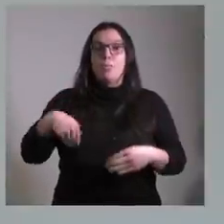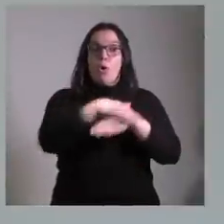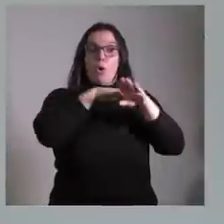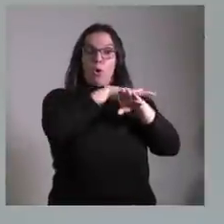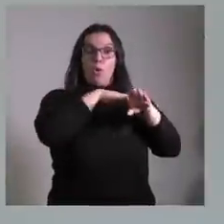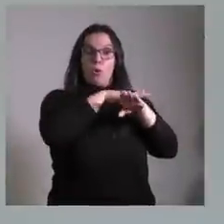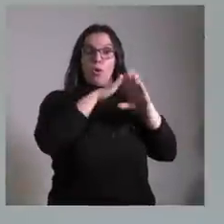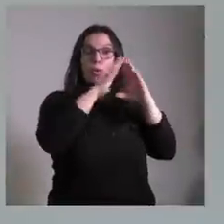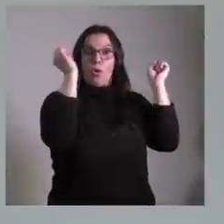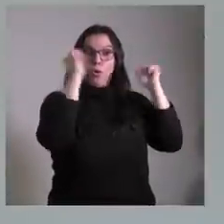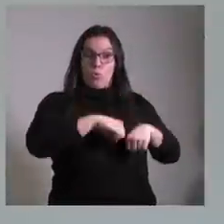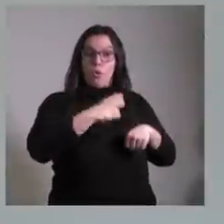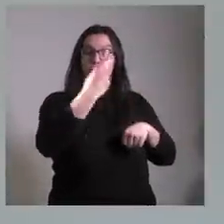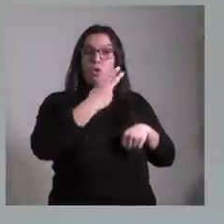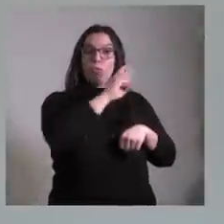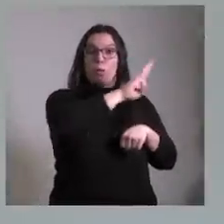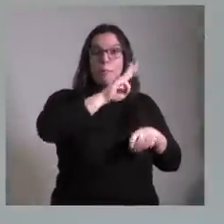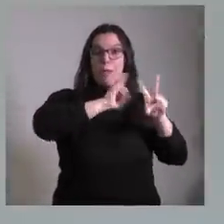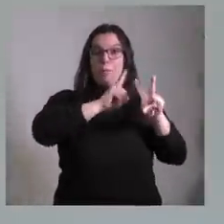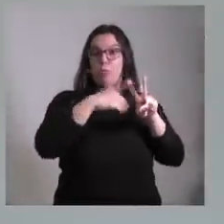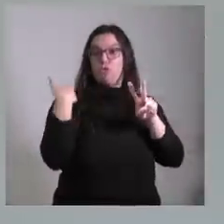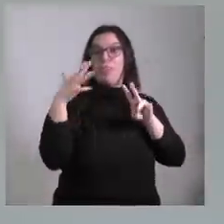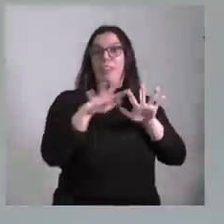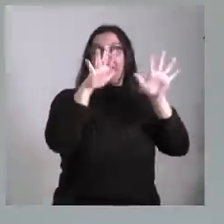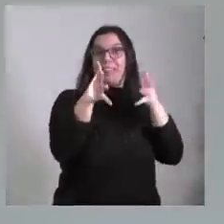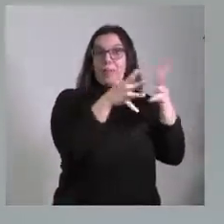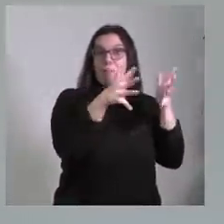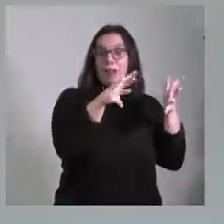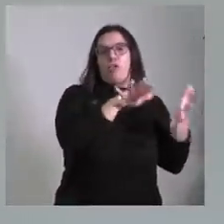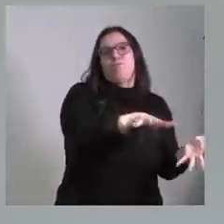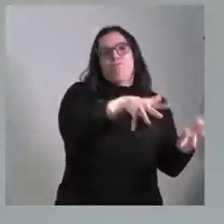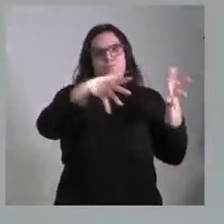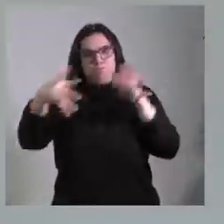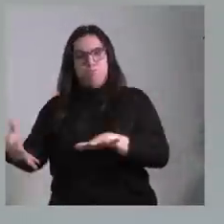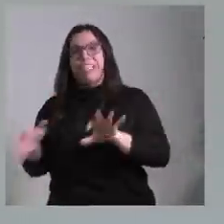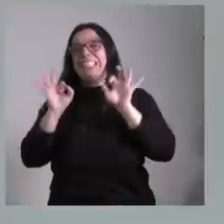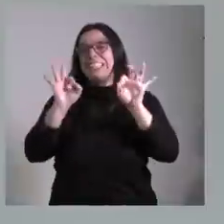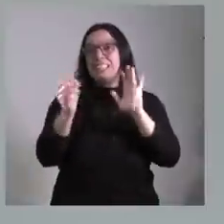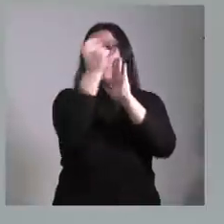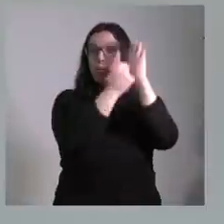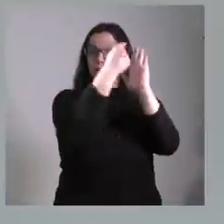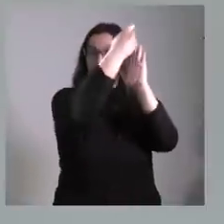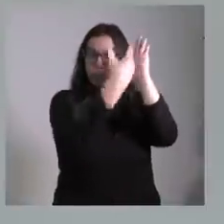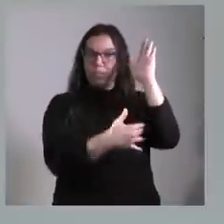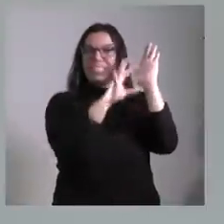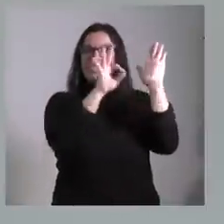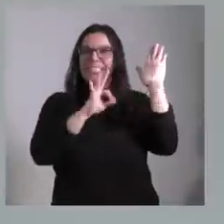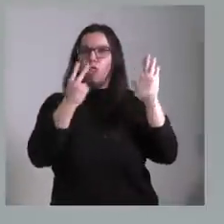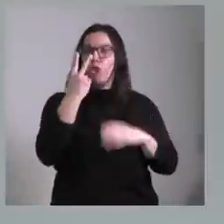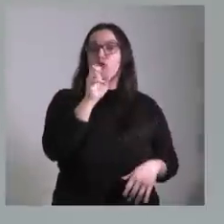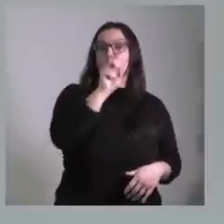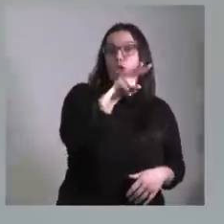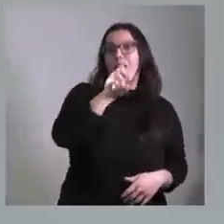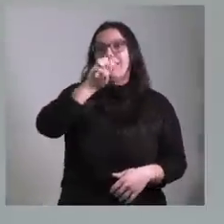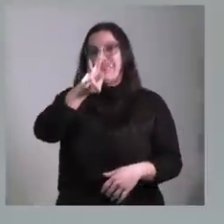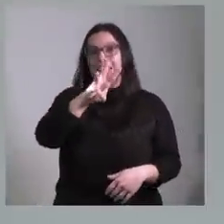entre el partido popular y vox suscrito el pasado 10 de marzo y en particular los puntos 12 y 13 referentes al apoyo a